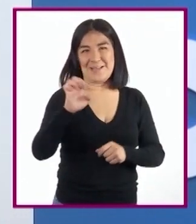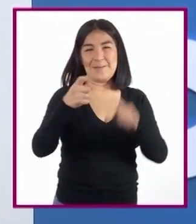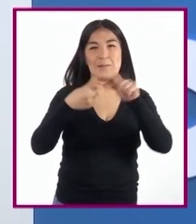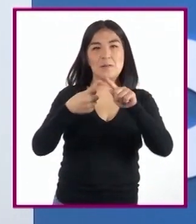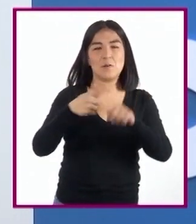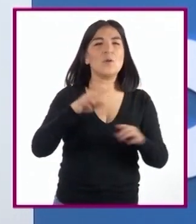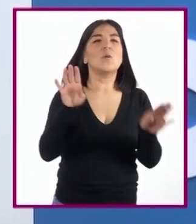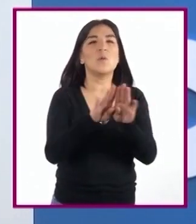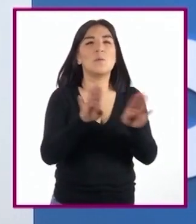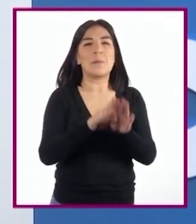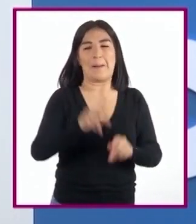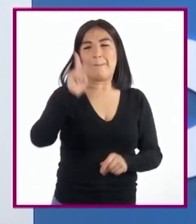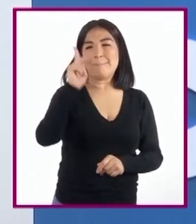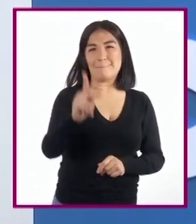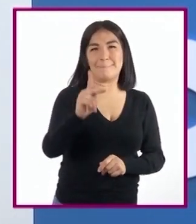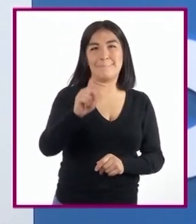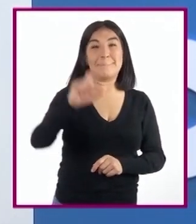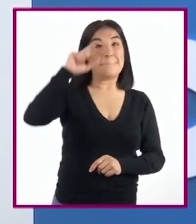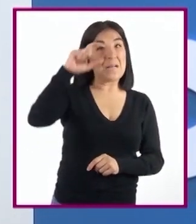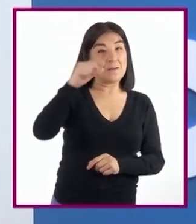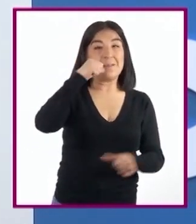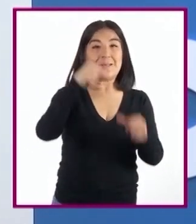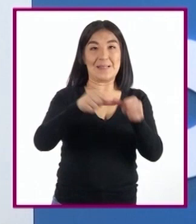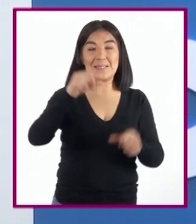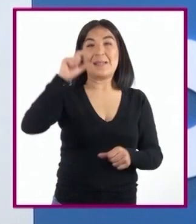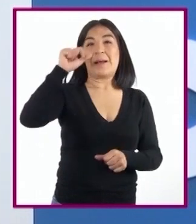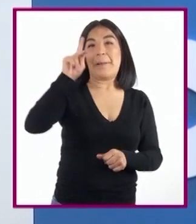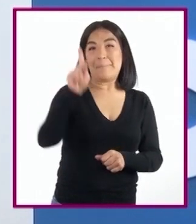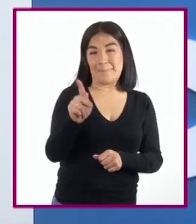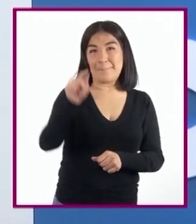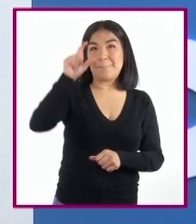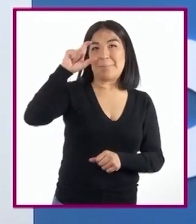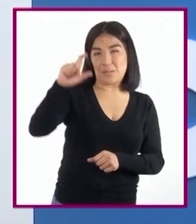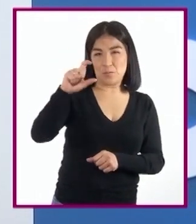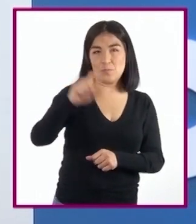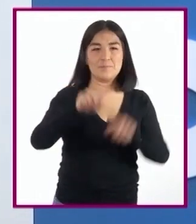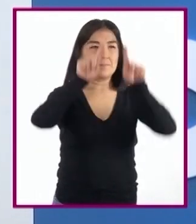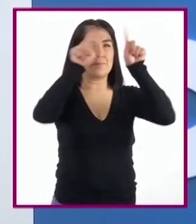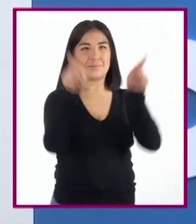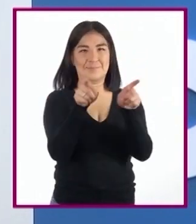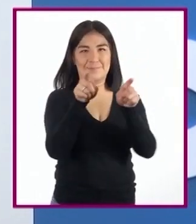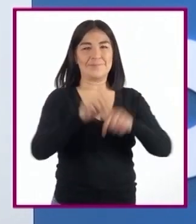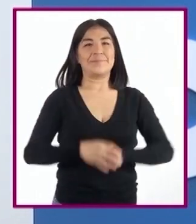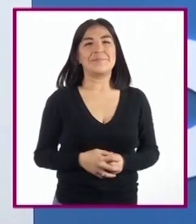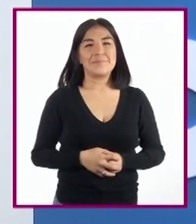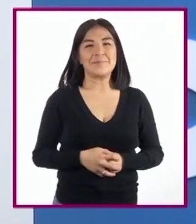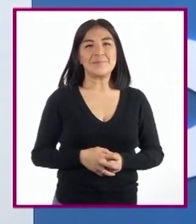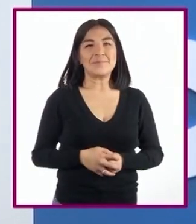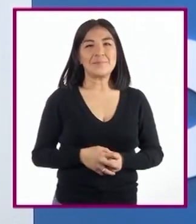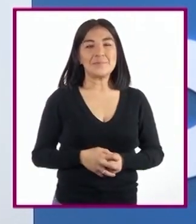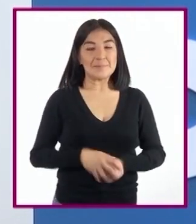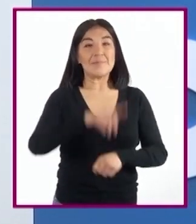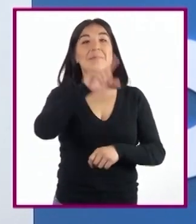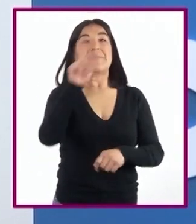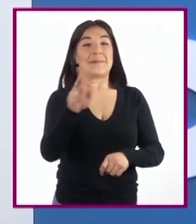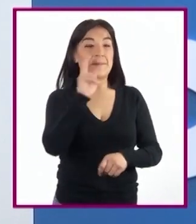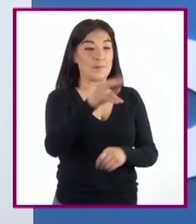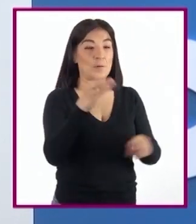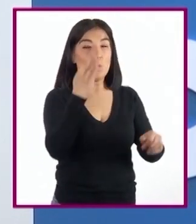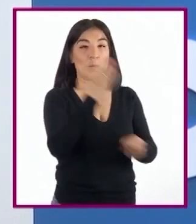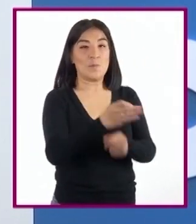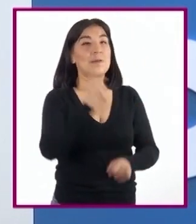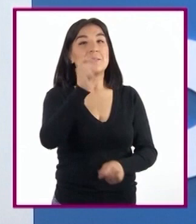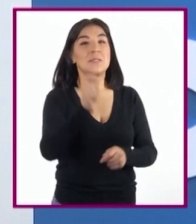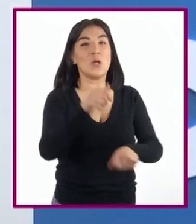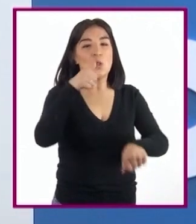la letra P mayúscula de probabilidad, entre paréntesis. Anotamos el evento solicitado, que